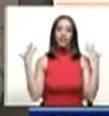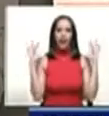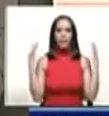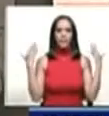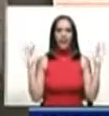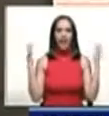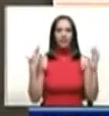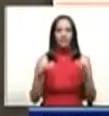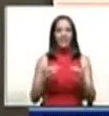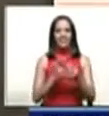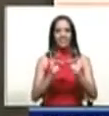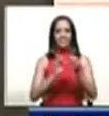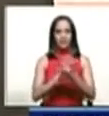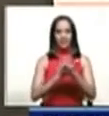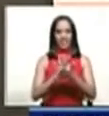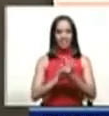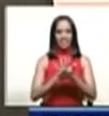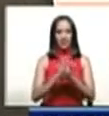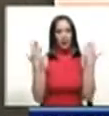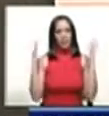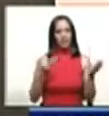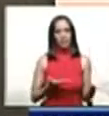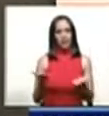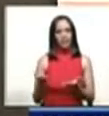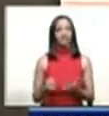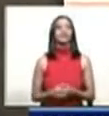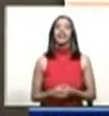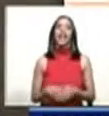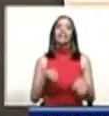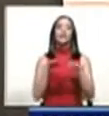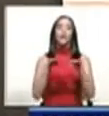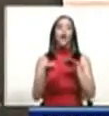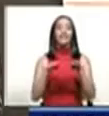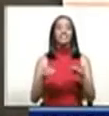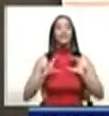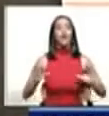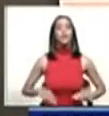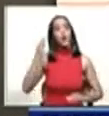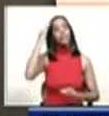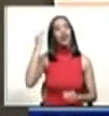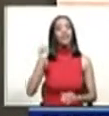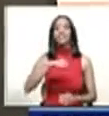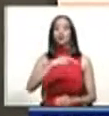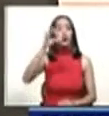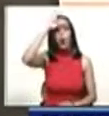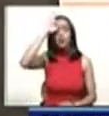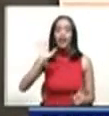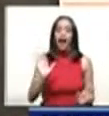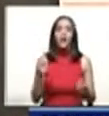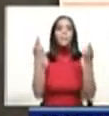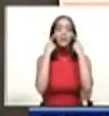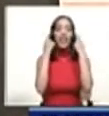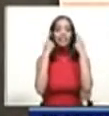la intérprete de señas. Un aplauso para ella. Es jueves y el cuerpo lo sabe, y si no lo sabe, pendiente que se